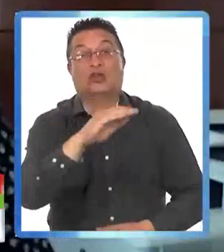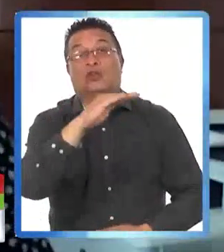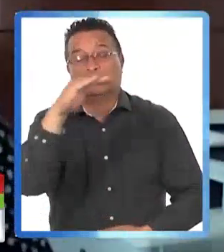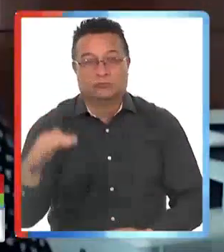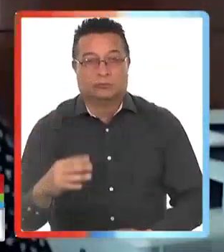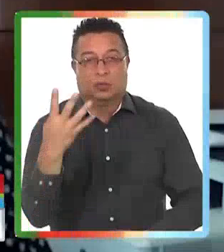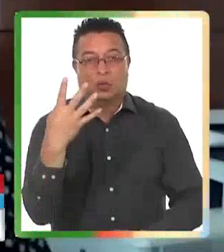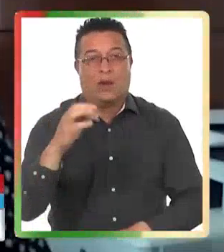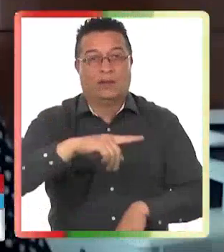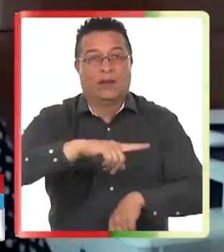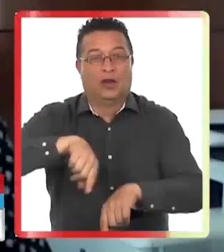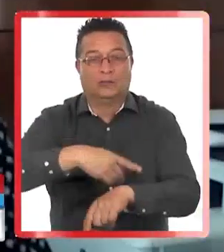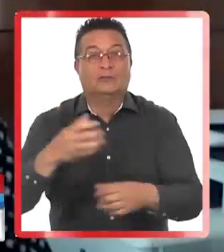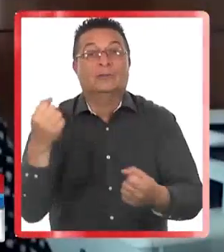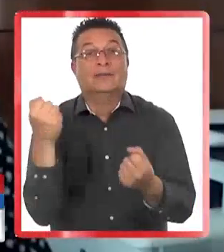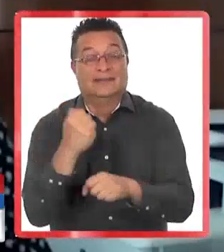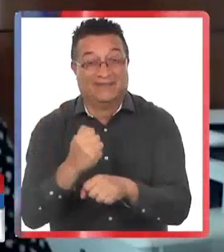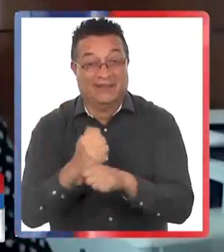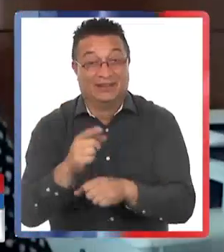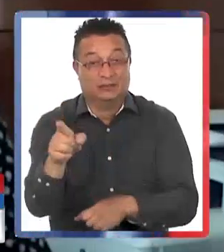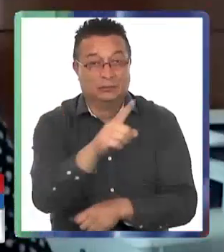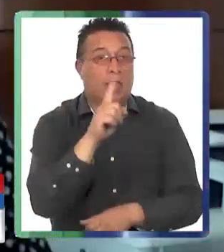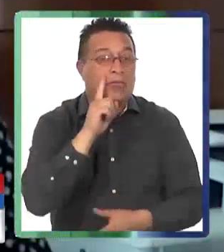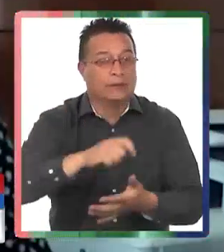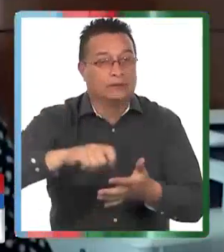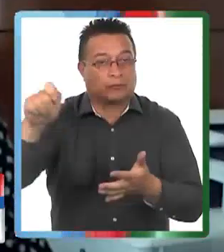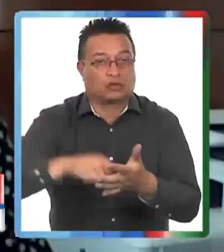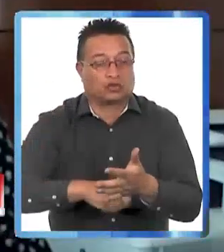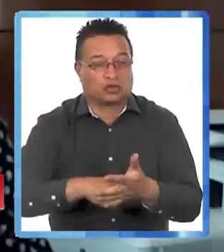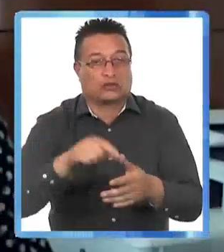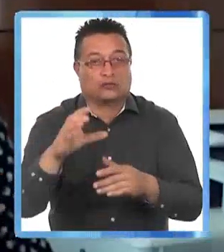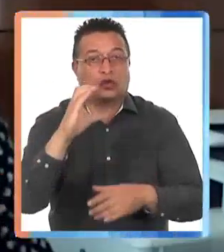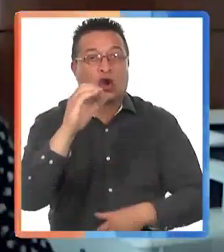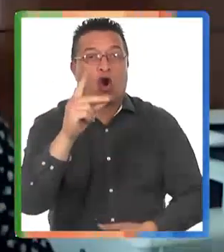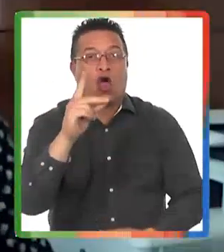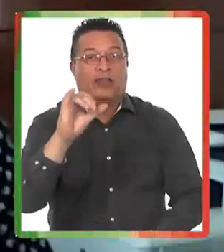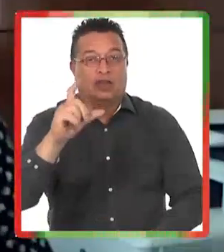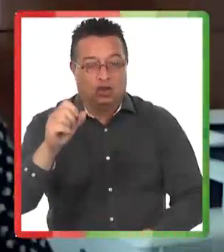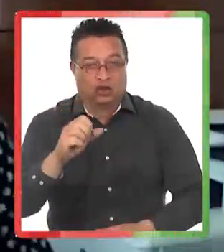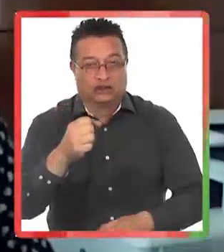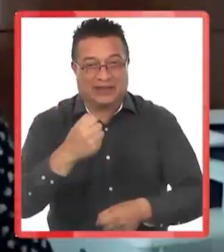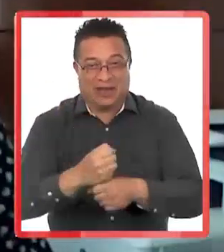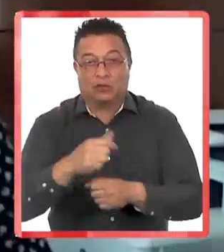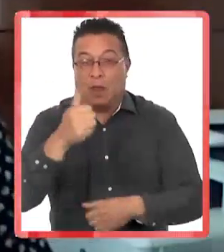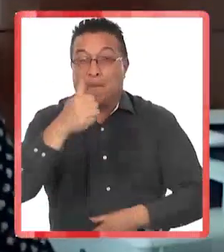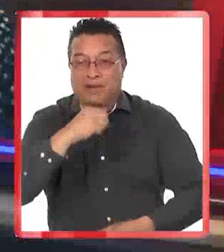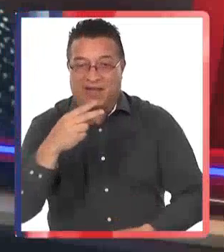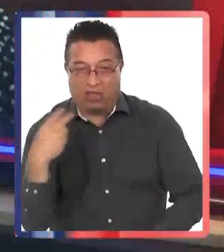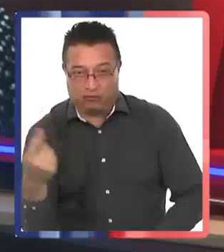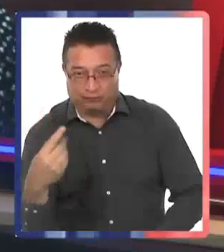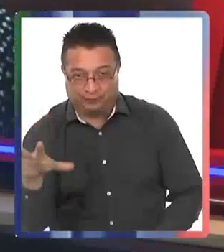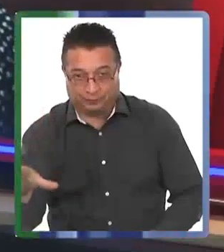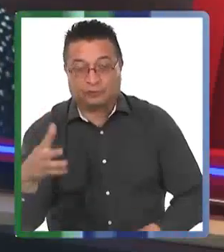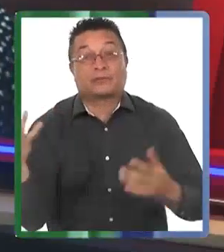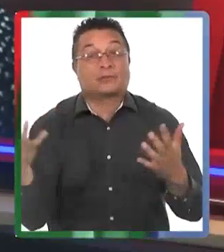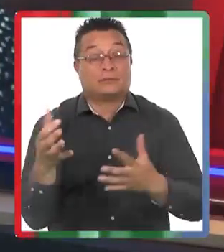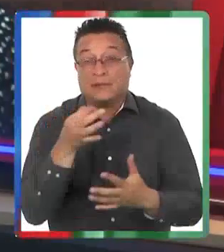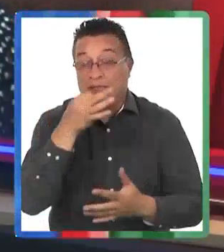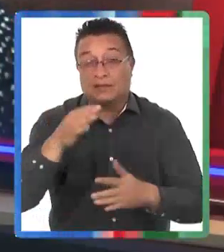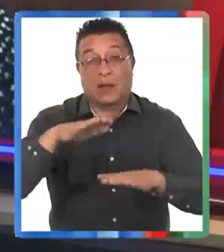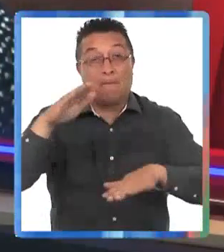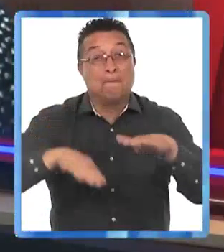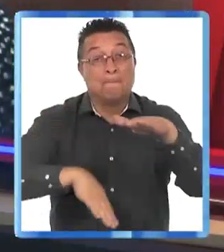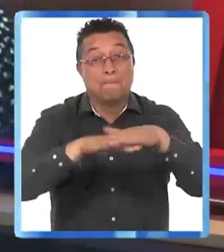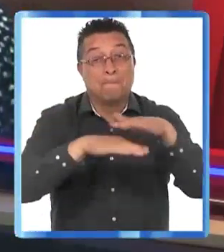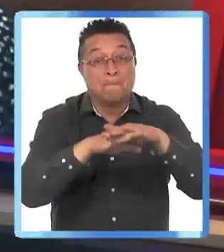45 a 40 horas para los trabajadores que tienen un contrato del Código del Trabajo, o sea, el sector privado. Y lo que hace es estipularse un